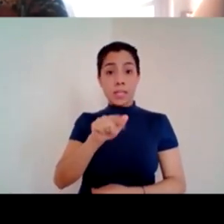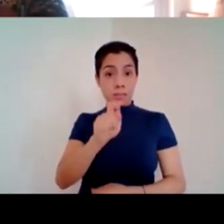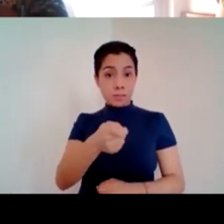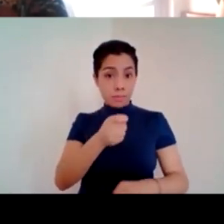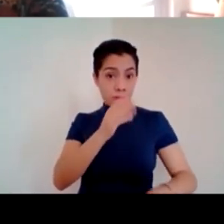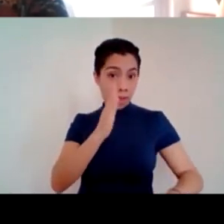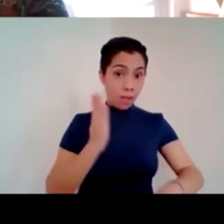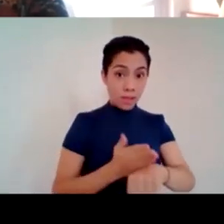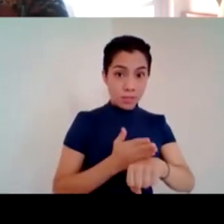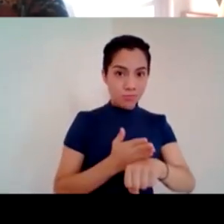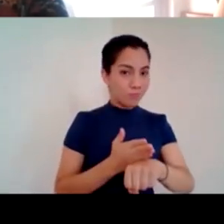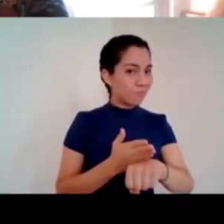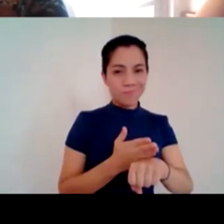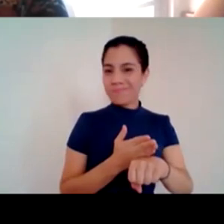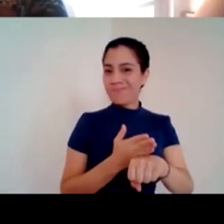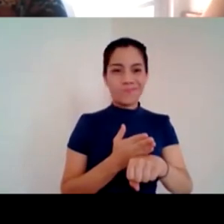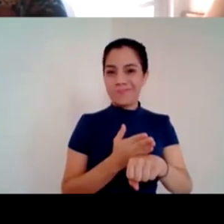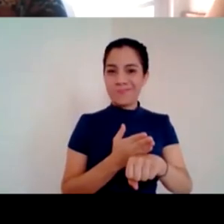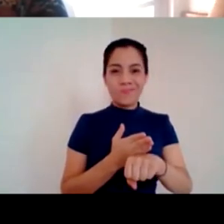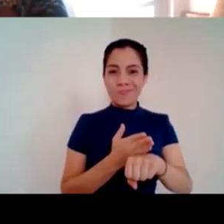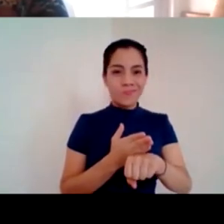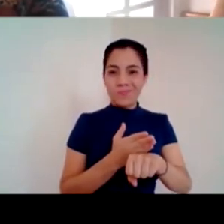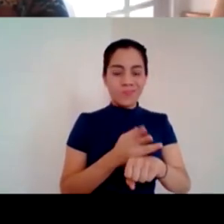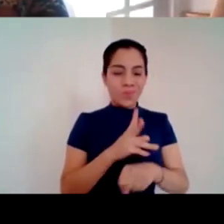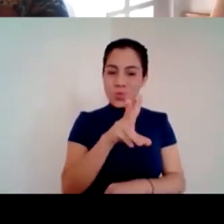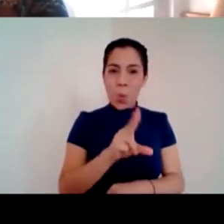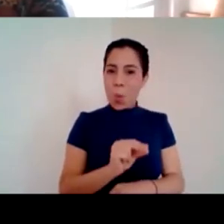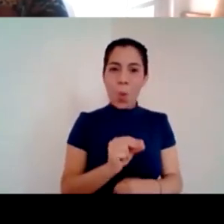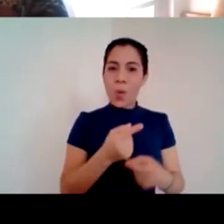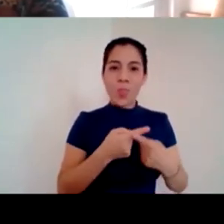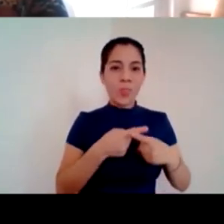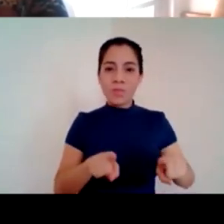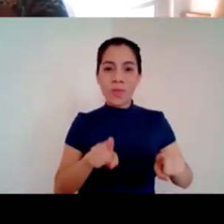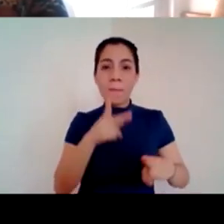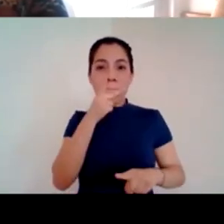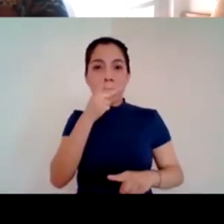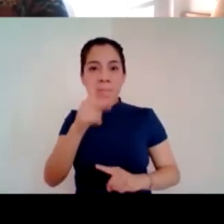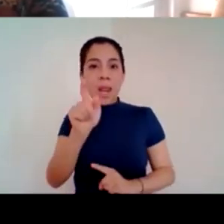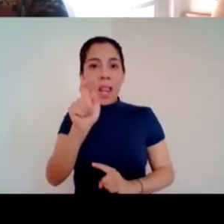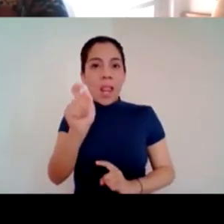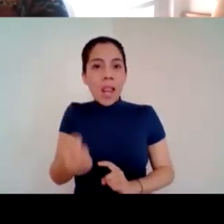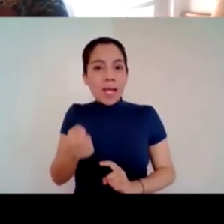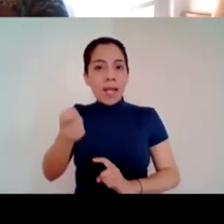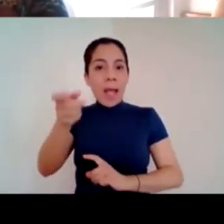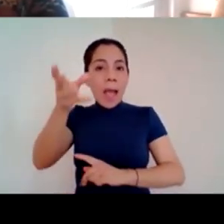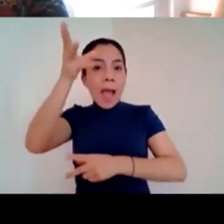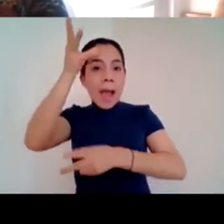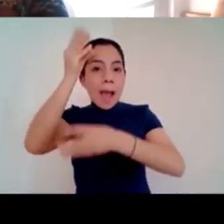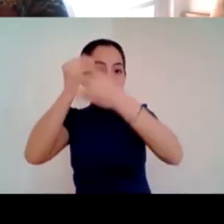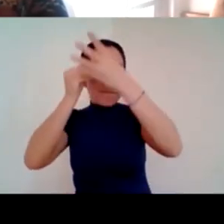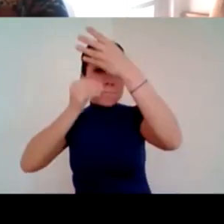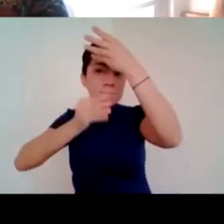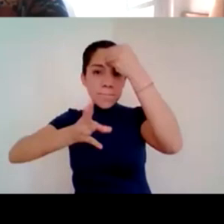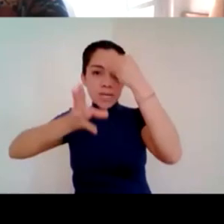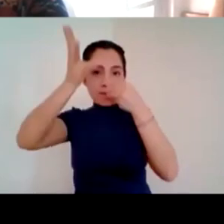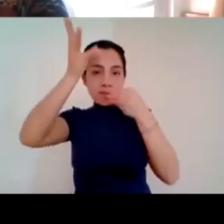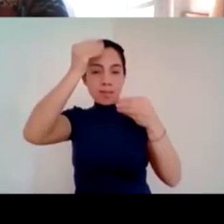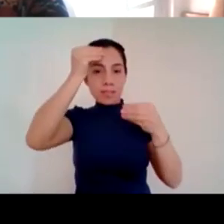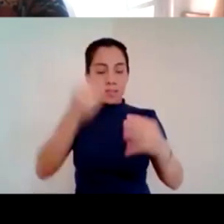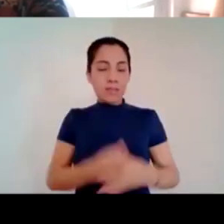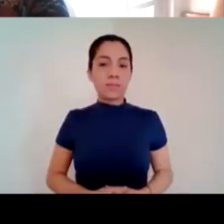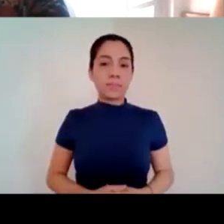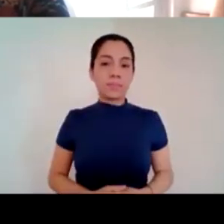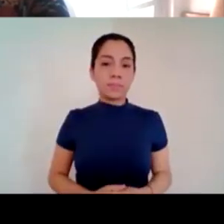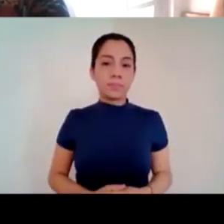es disciplina no es que escarmiente sino que aprenda pero